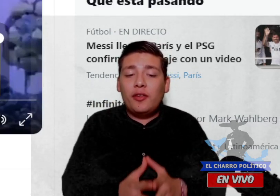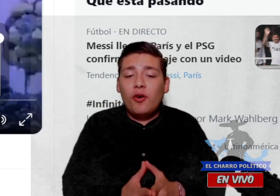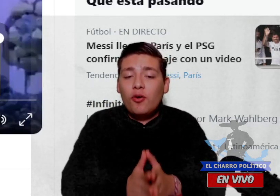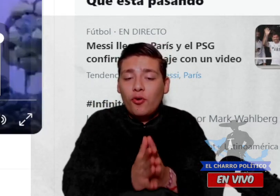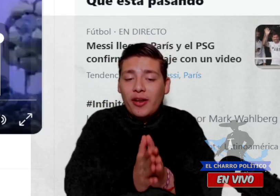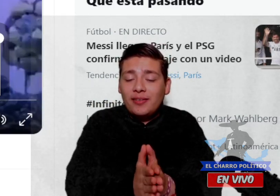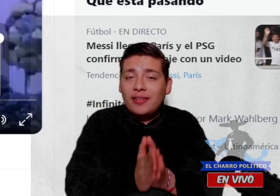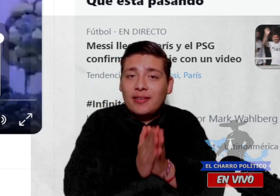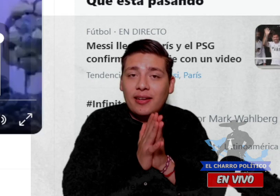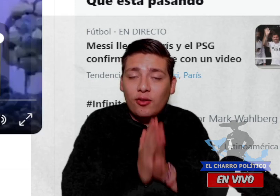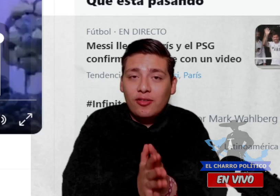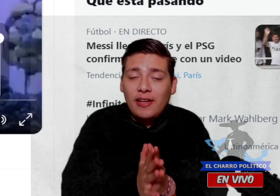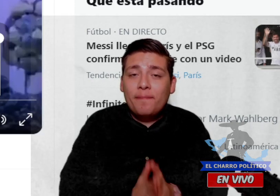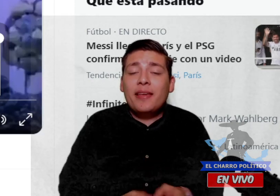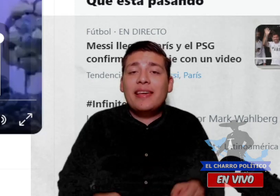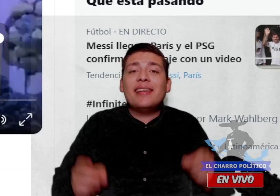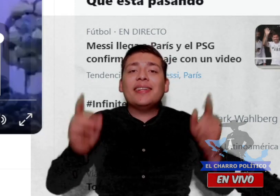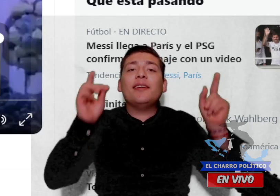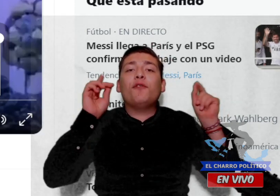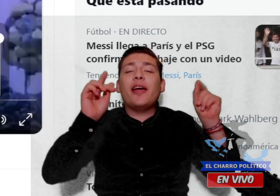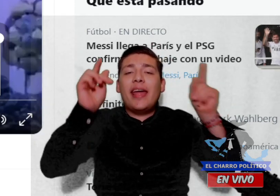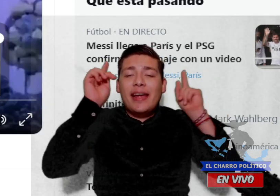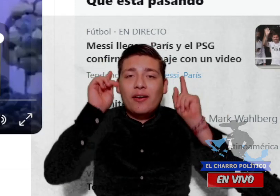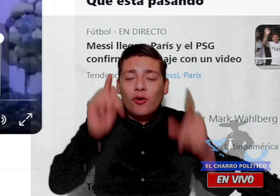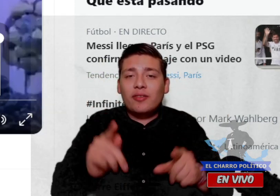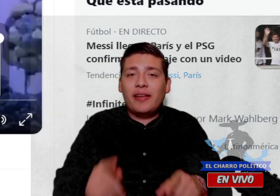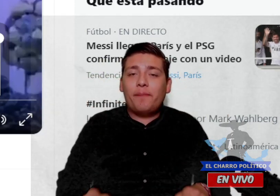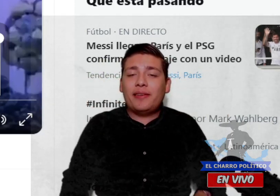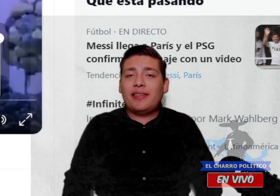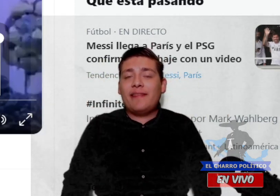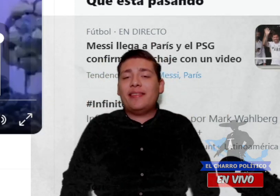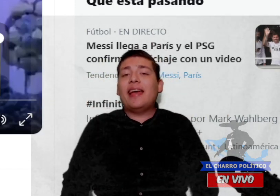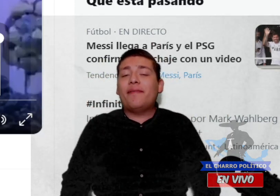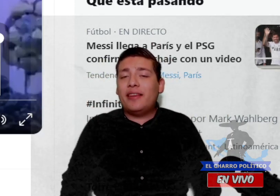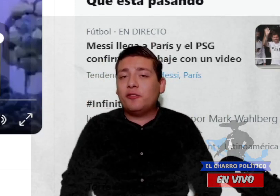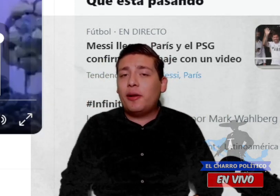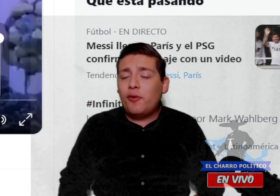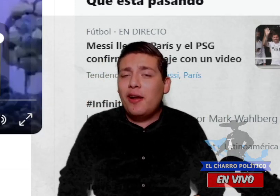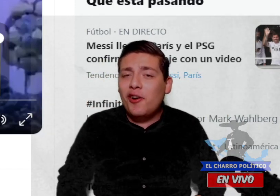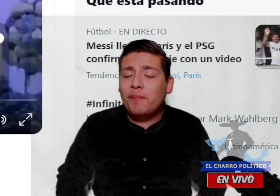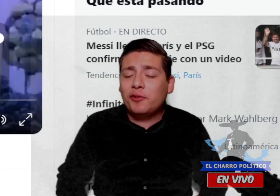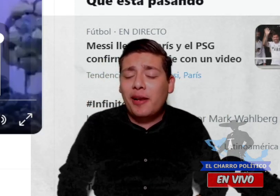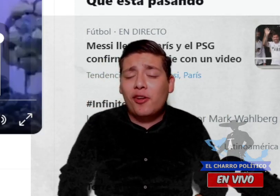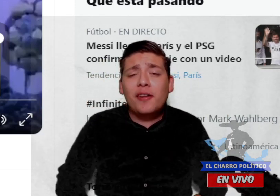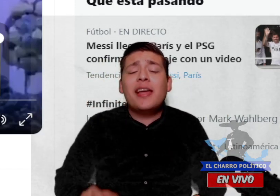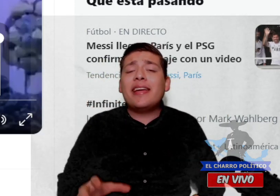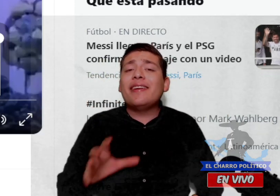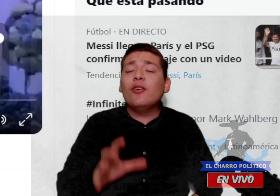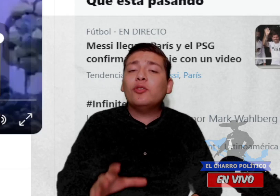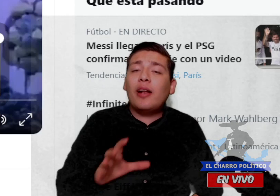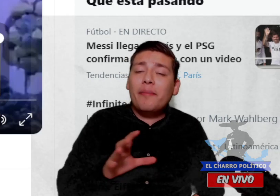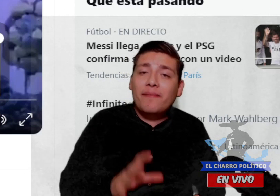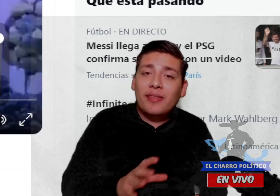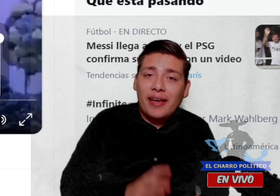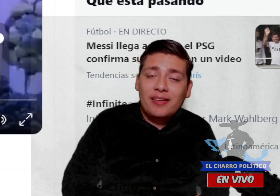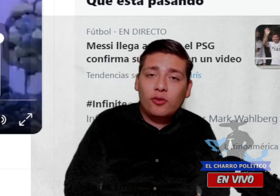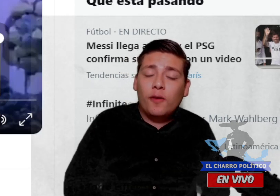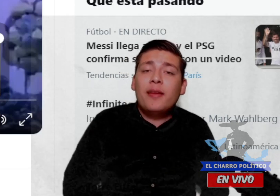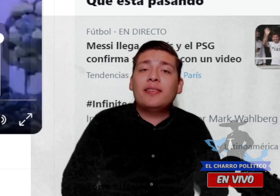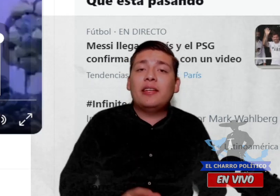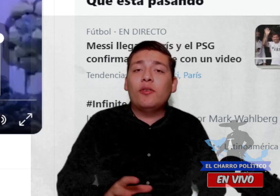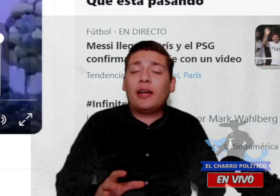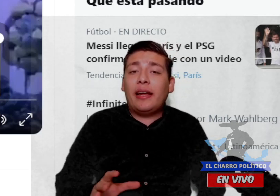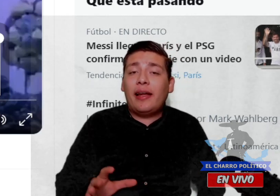lo que sucedió con este sacerdote. Y es que se fue en contra del presidente Andrés Manuel López Obrador y no solamente